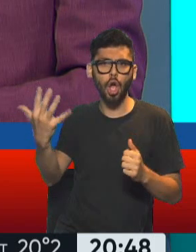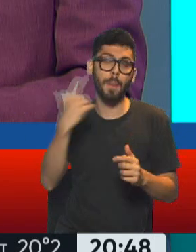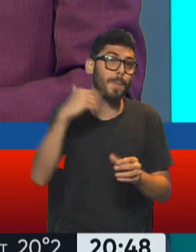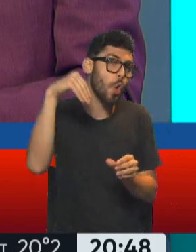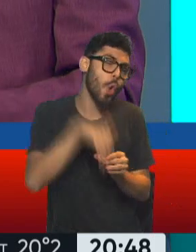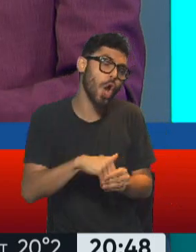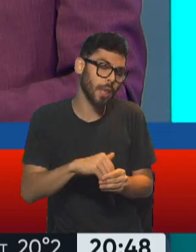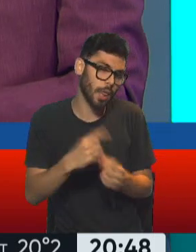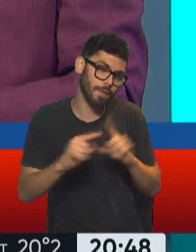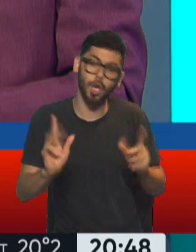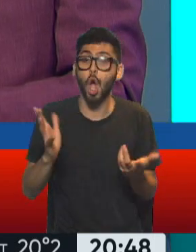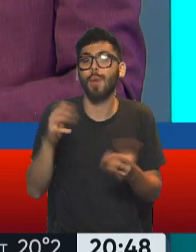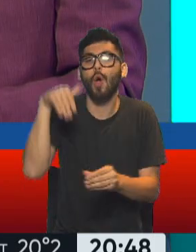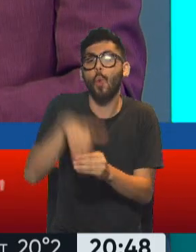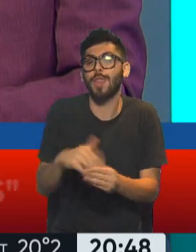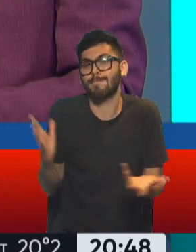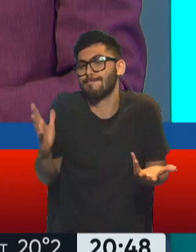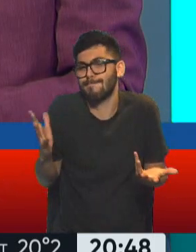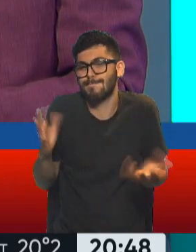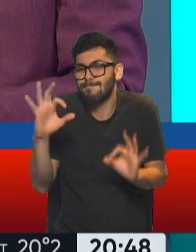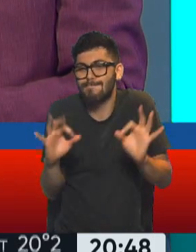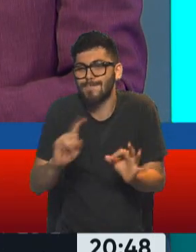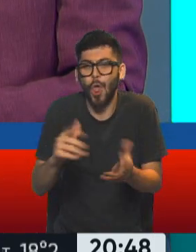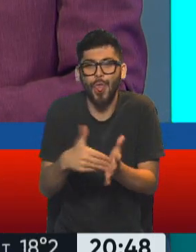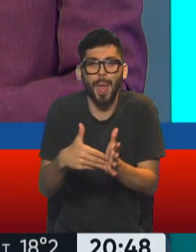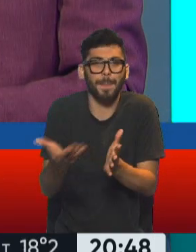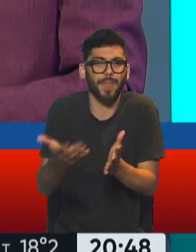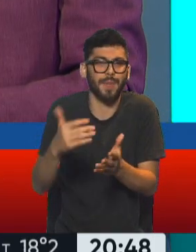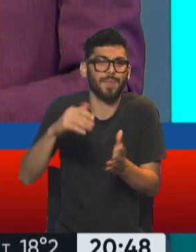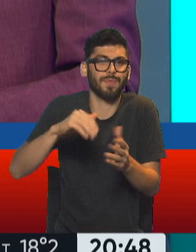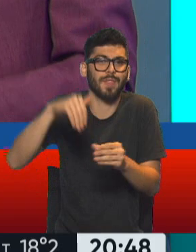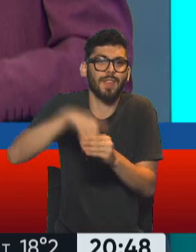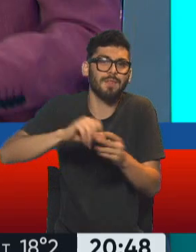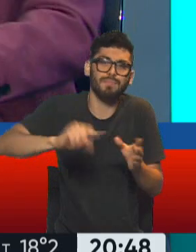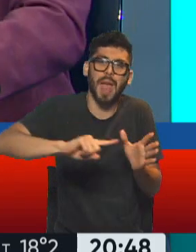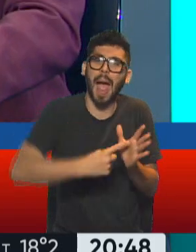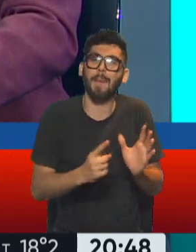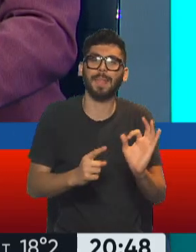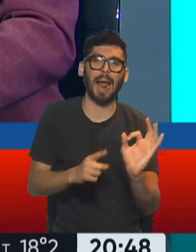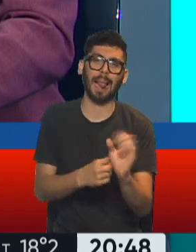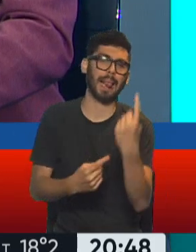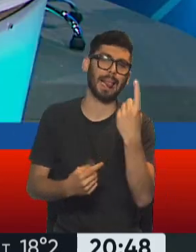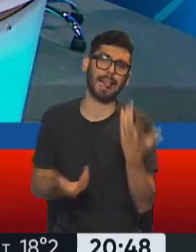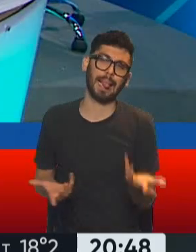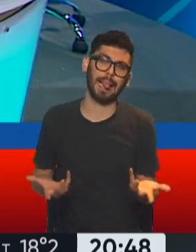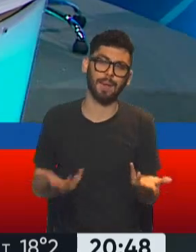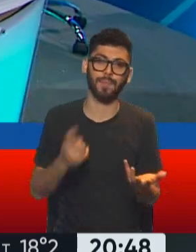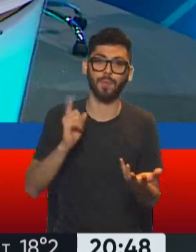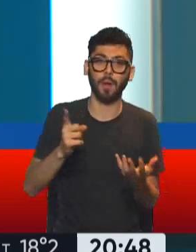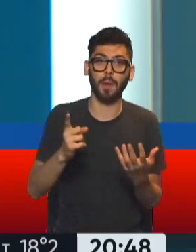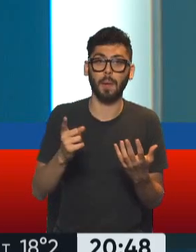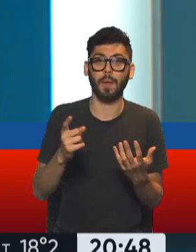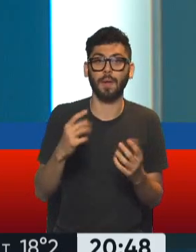en intención de voto no lo puedes medir porque en intención de votos de una figura del contrato en la capital federal digamos general no